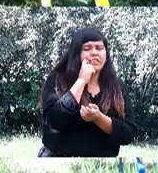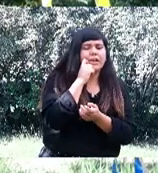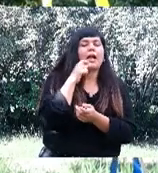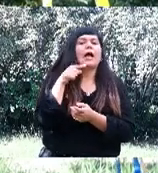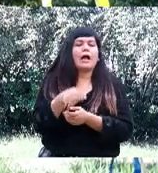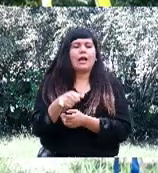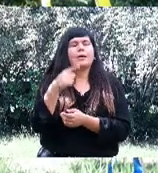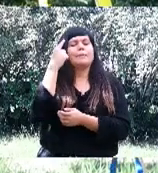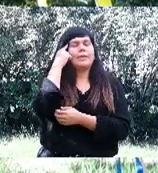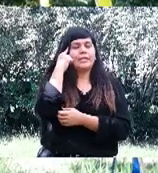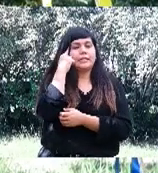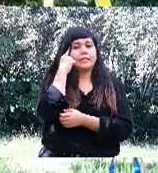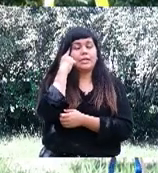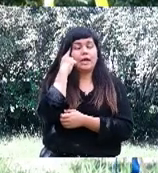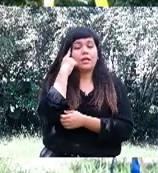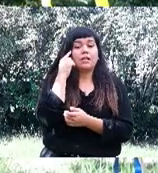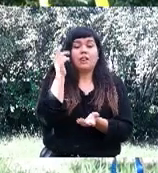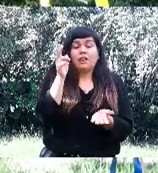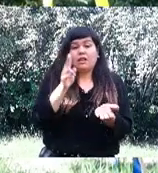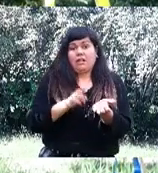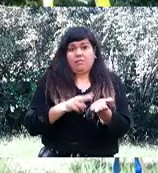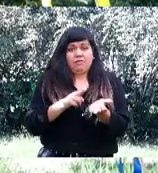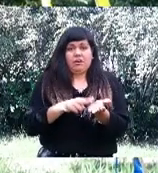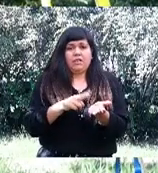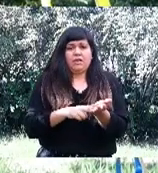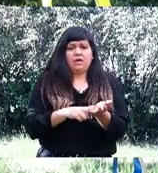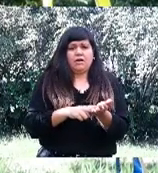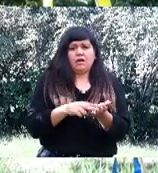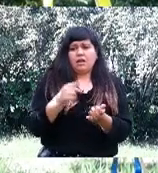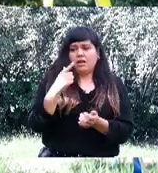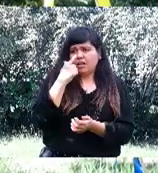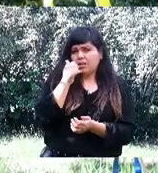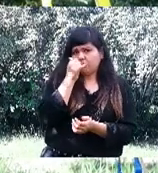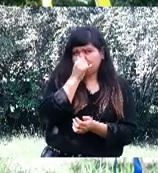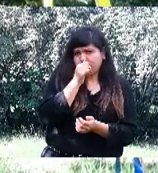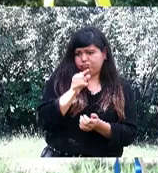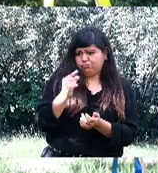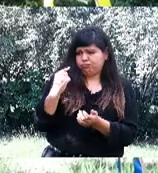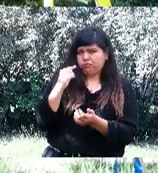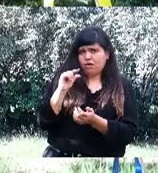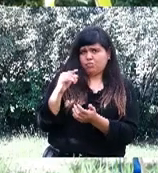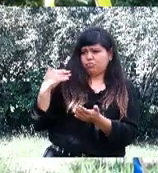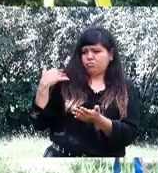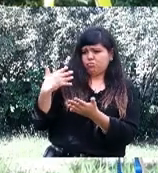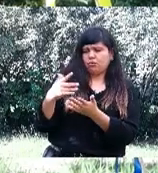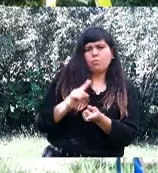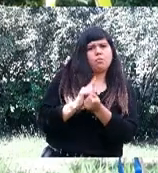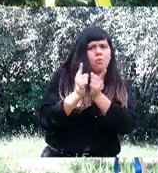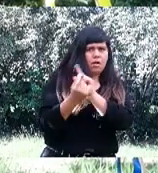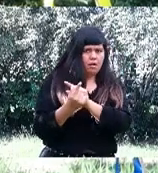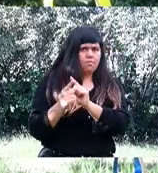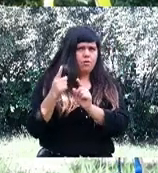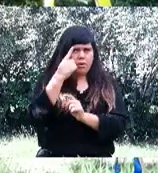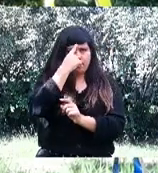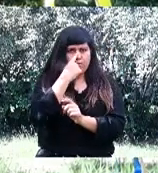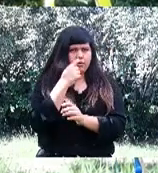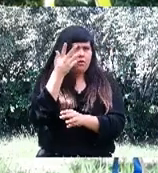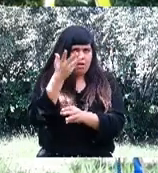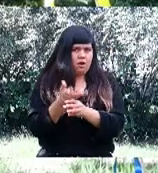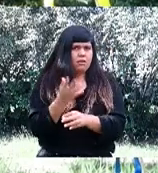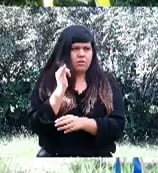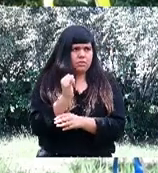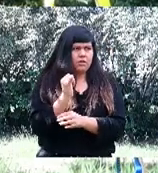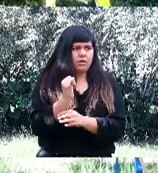tenemos que pensar eh si bien es cierto hace hace no tanto tiempo se había realizado un cambio de imagen importante del museo eh